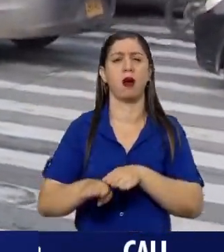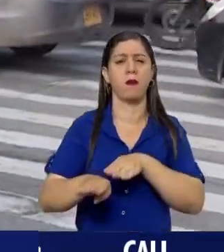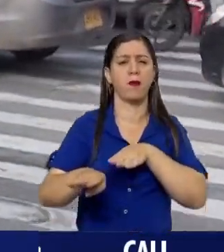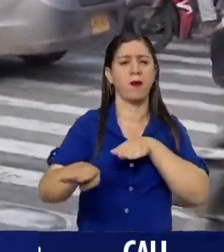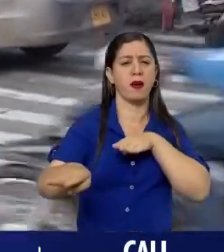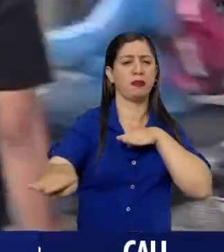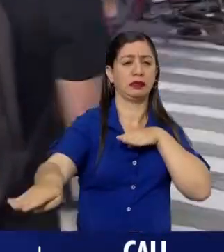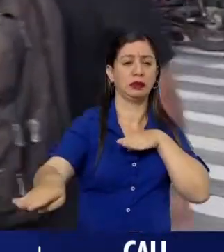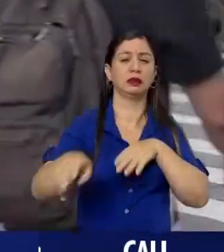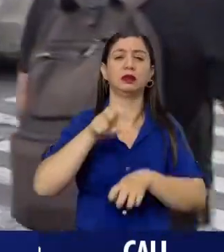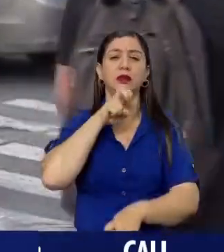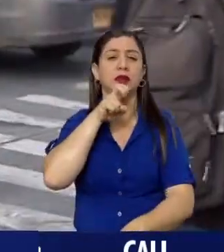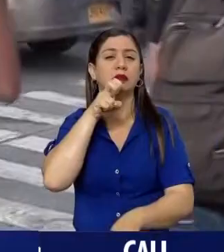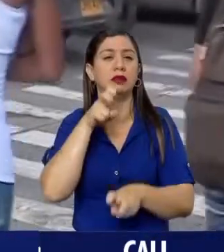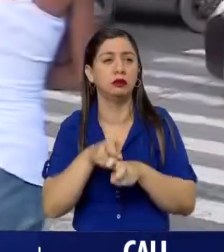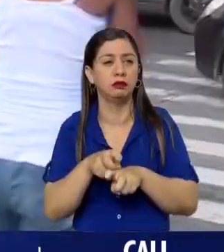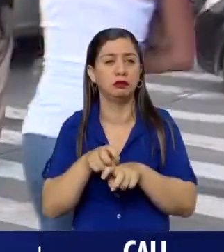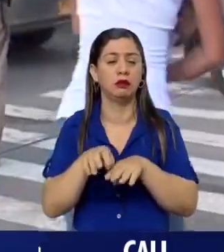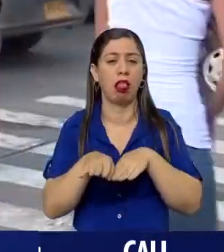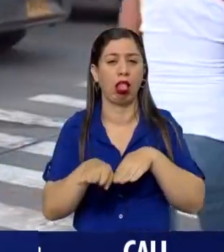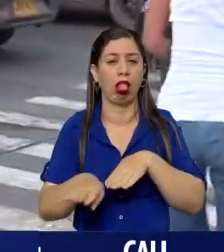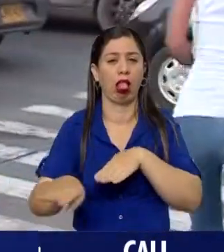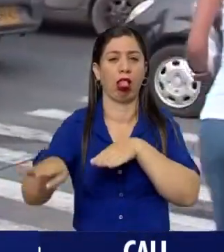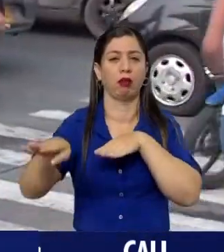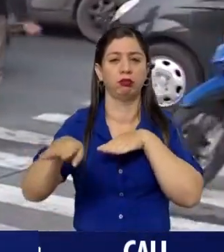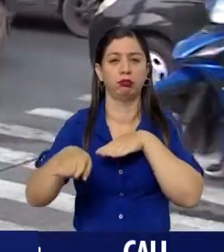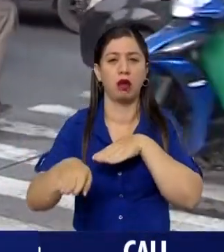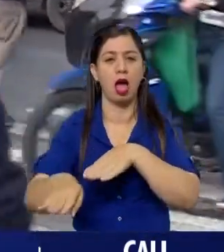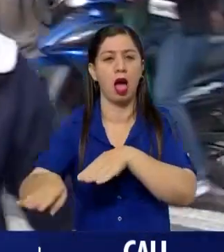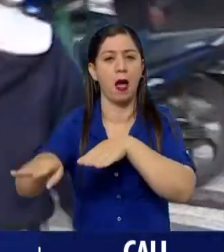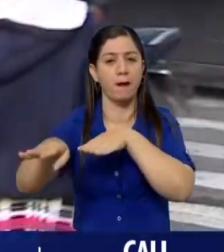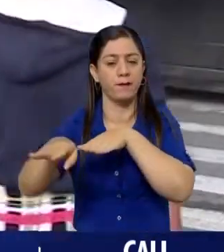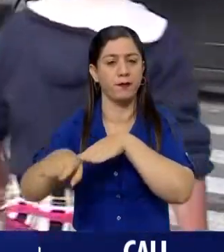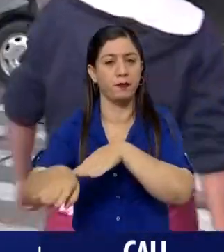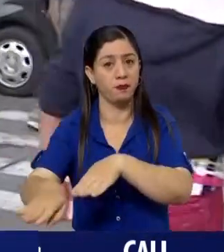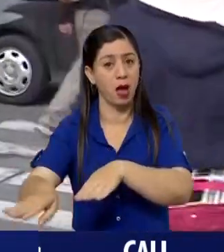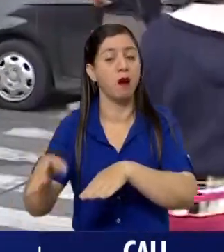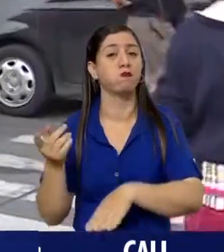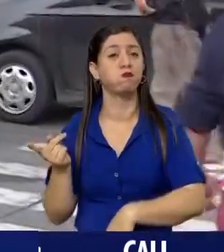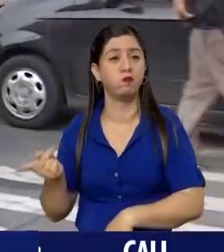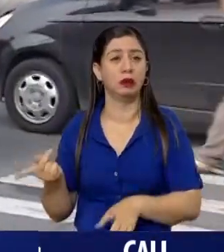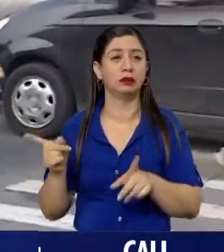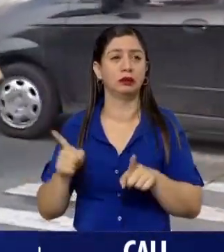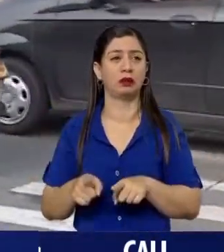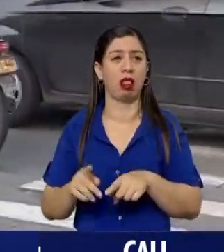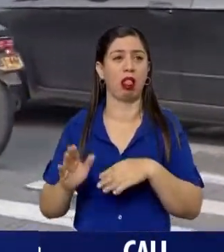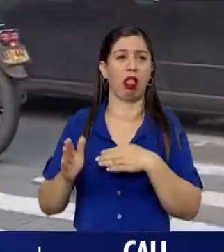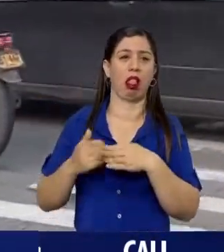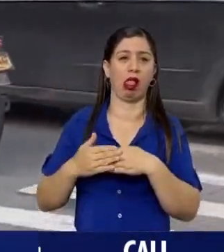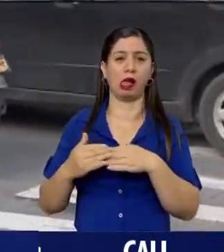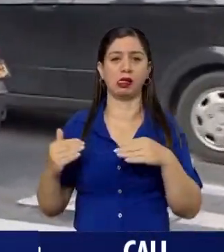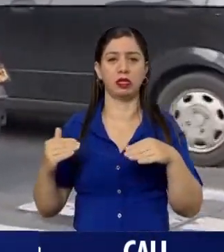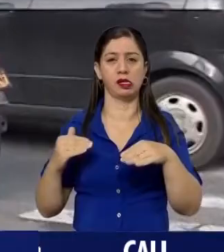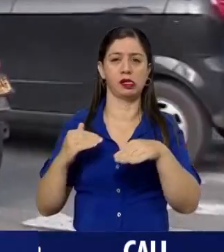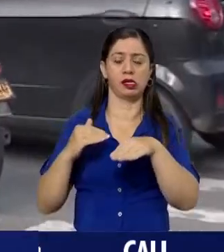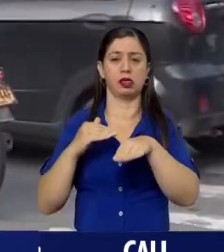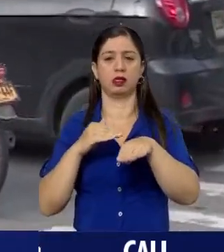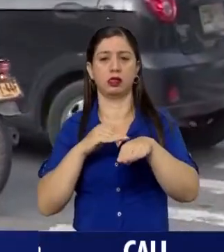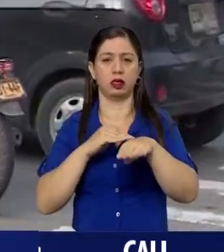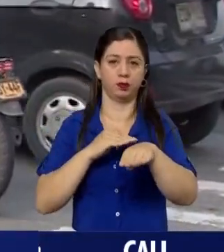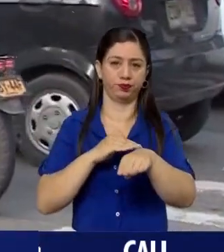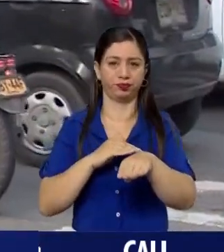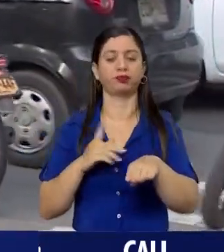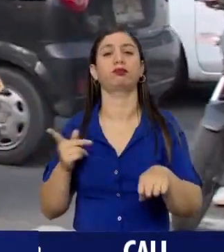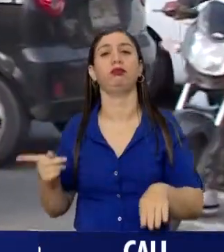bastante pesado. Inclusive ustedes pueden ver cómo los carros están pasando y están inclusive hasta bloqueando algunos vehículos.